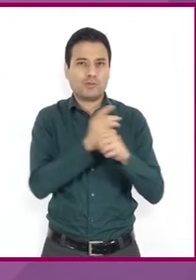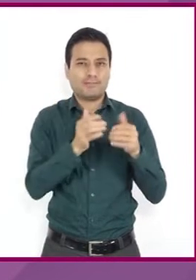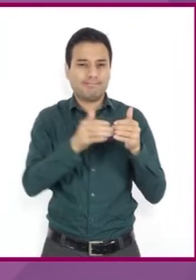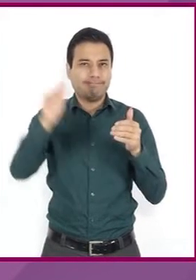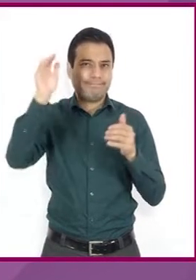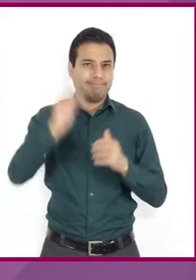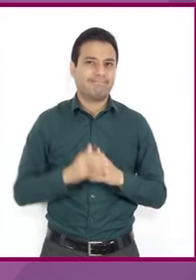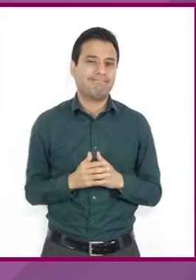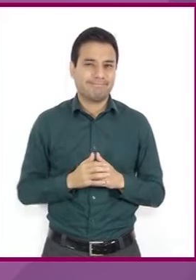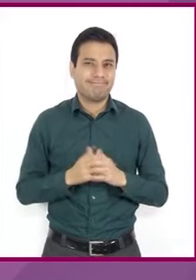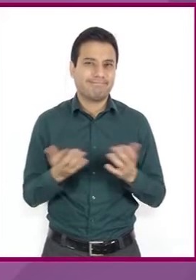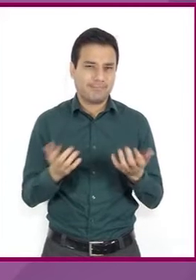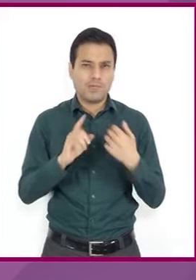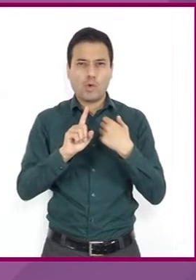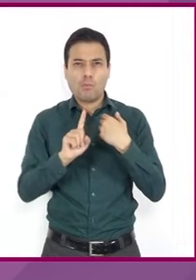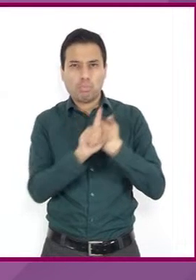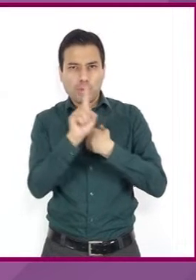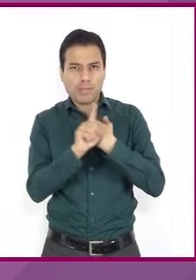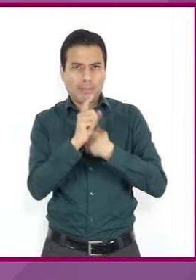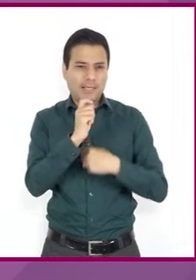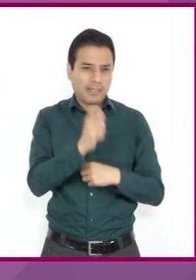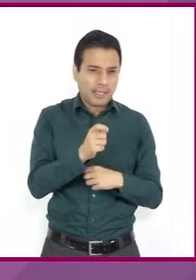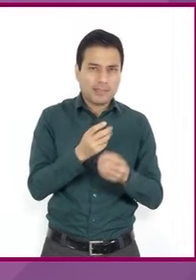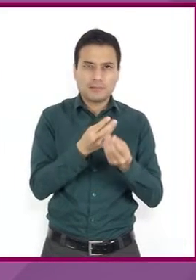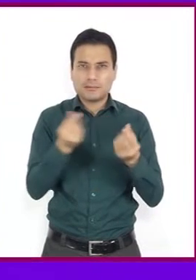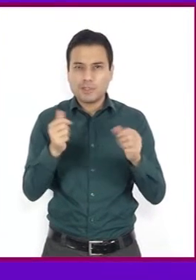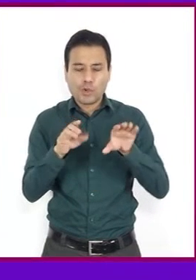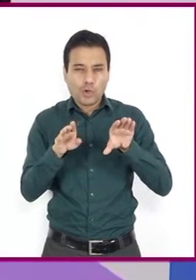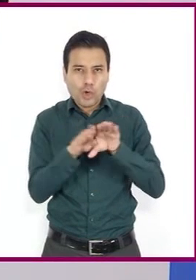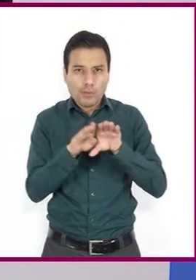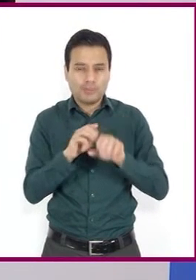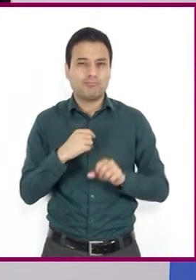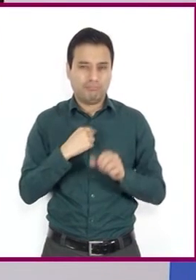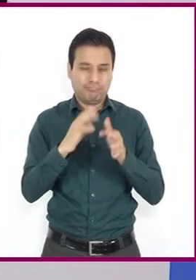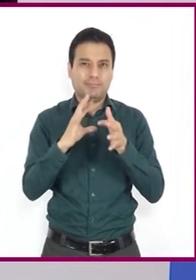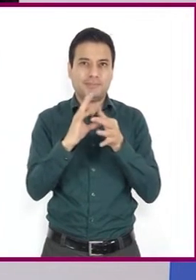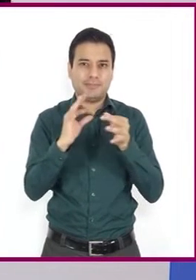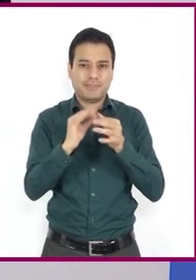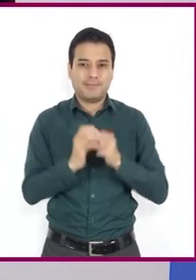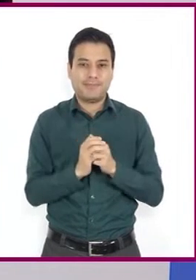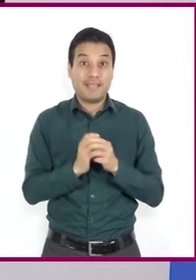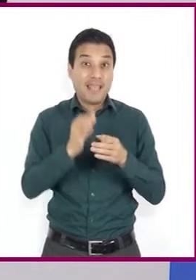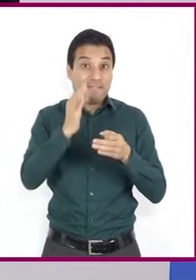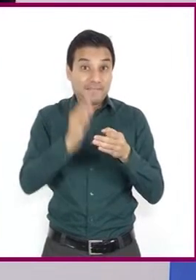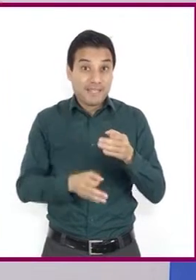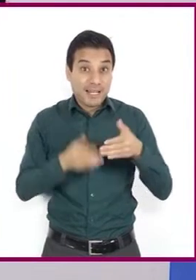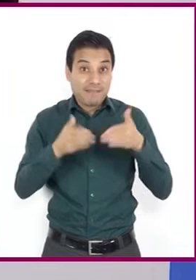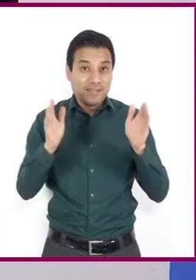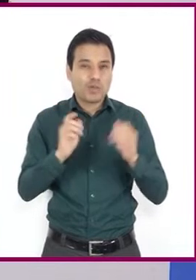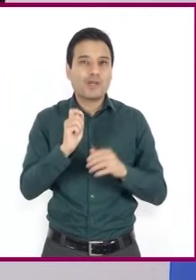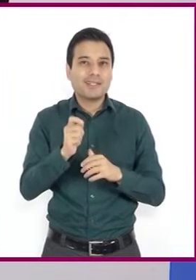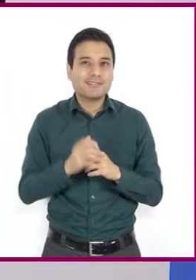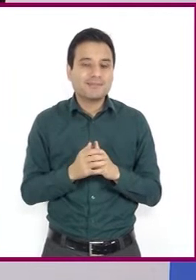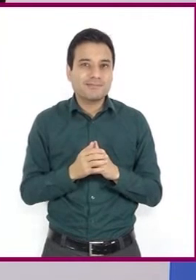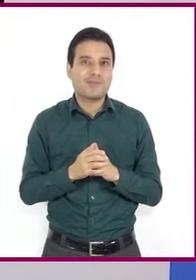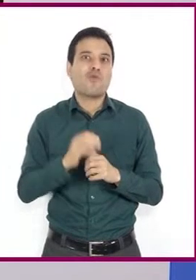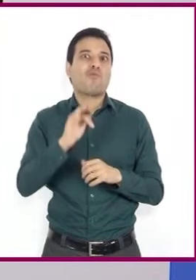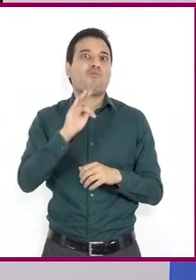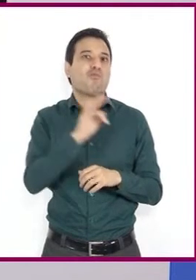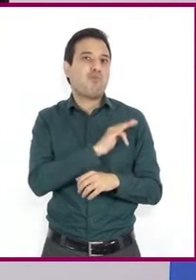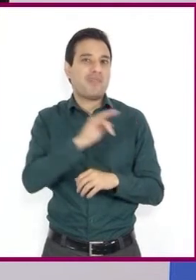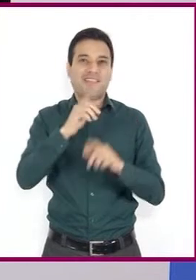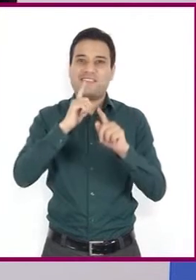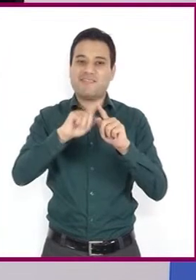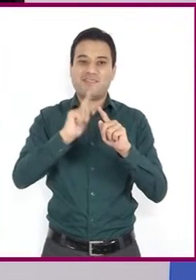personajes. La problemática planteada se resuelve totalmente. Los finales abiertos dan pauta a los posibles finales,